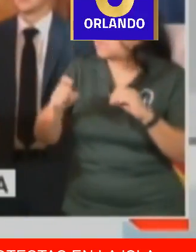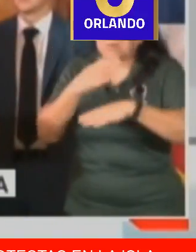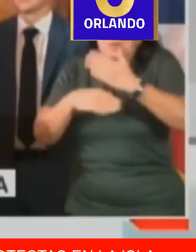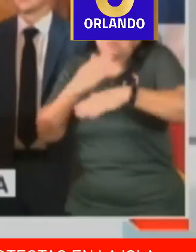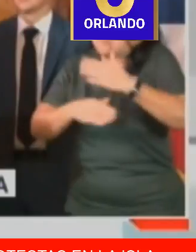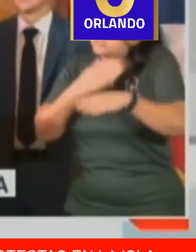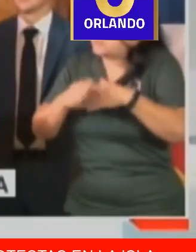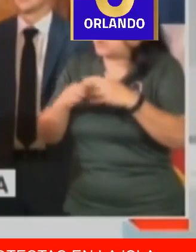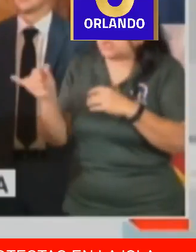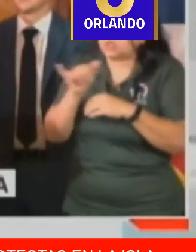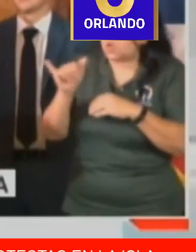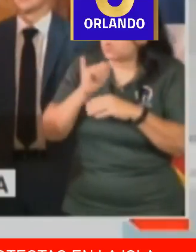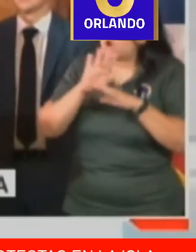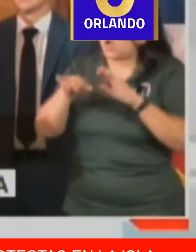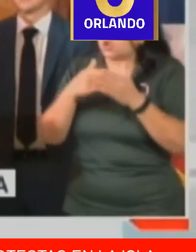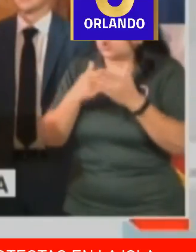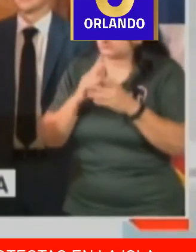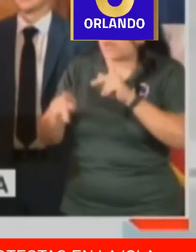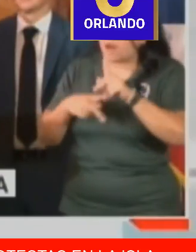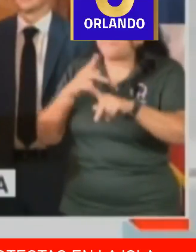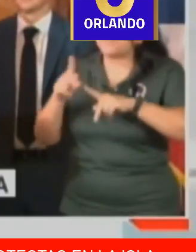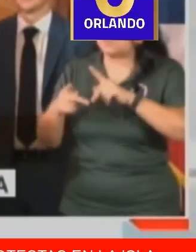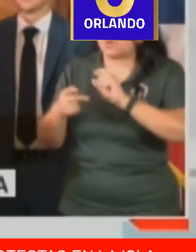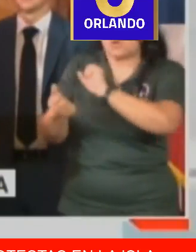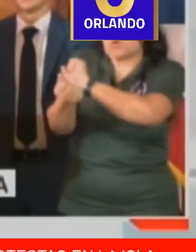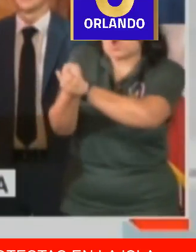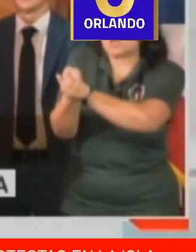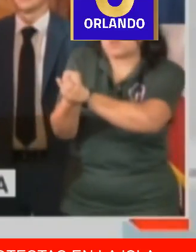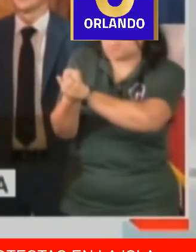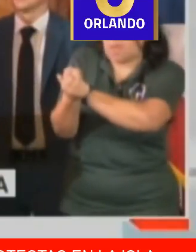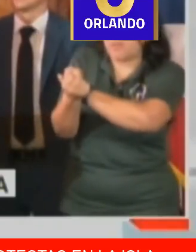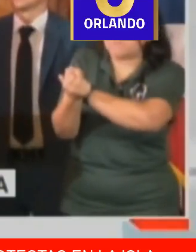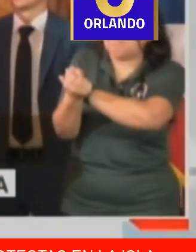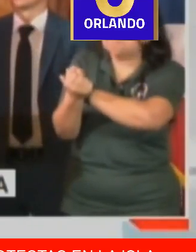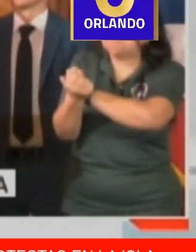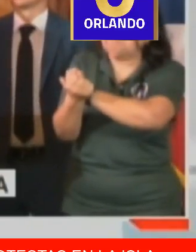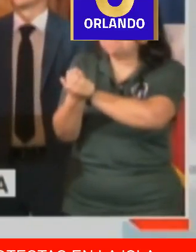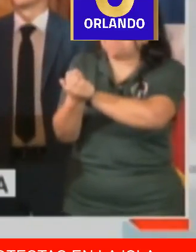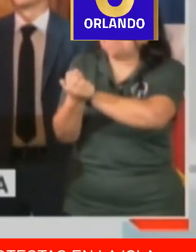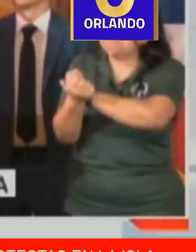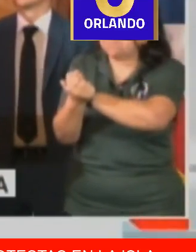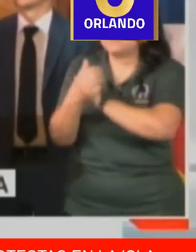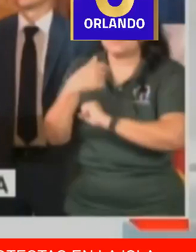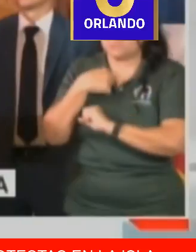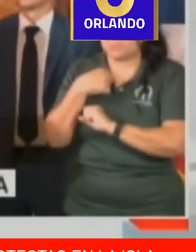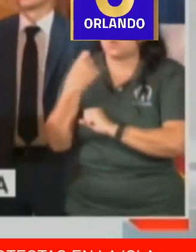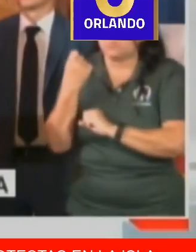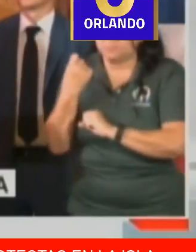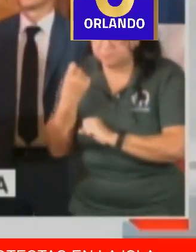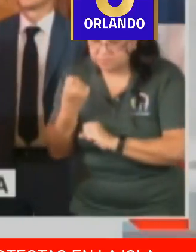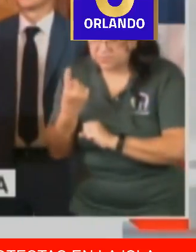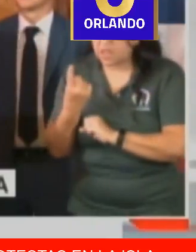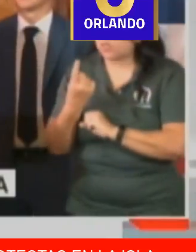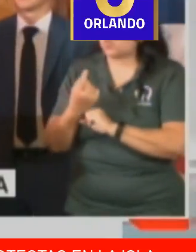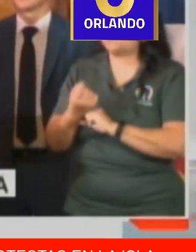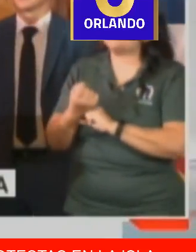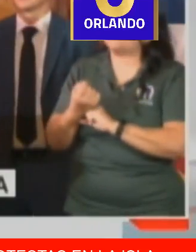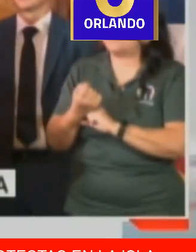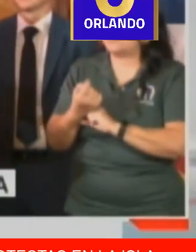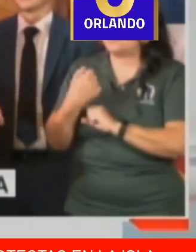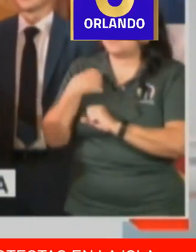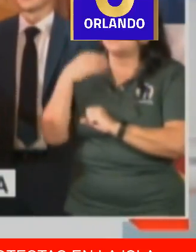igual que todas las personas que fueron arrestadas, ¿verdad? Según mi entendido, ¿verdad?,